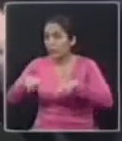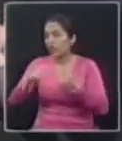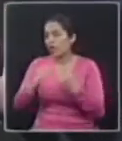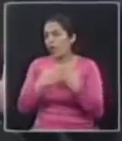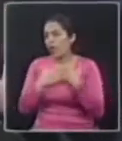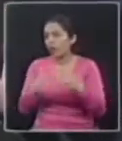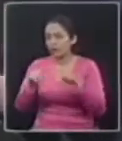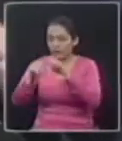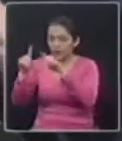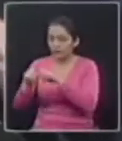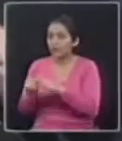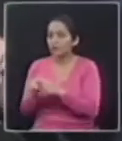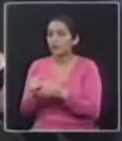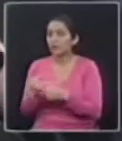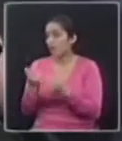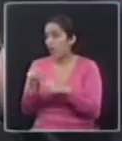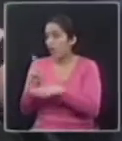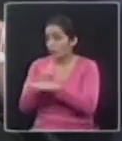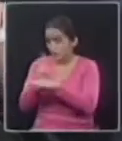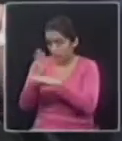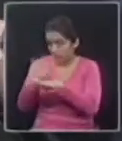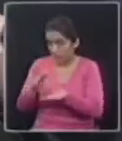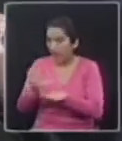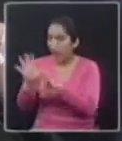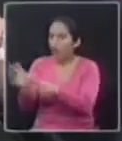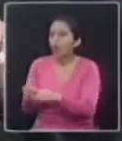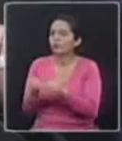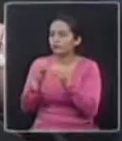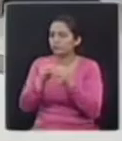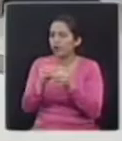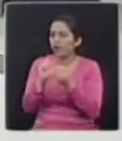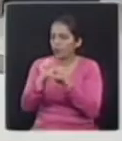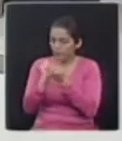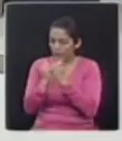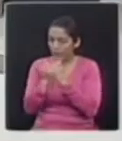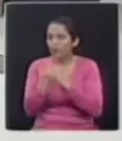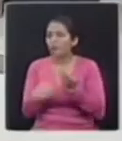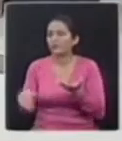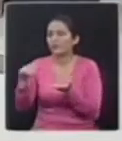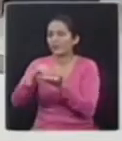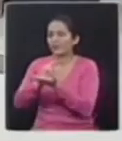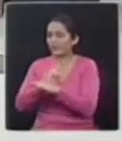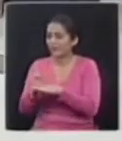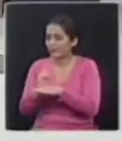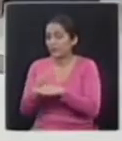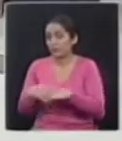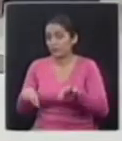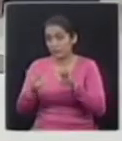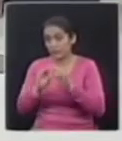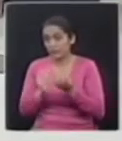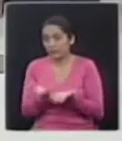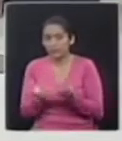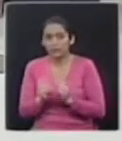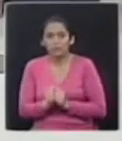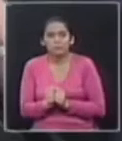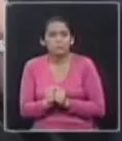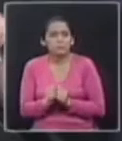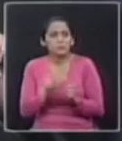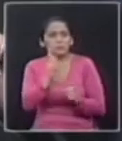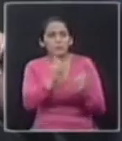creando conciencia, porque creemos que si empezamos a hacerlo internamente, ellos a la final son nuestros embajadores para